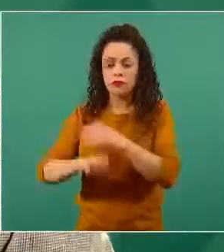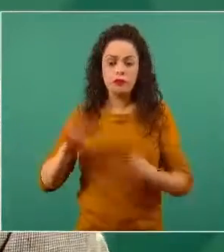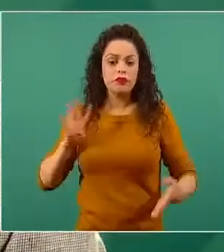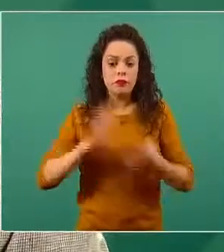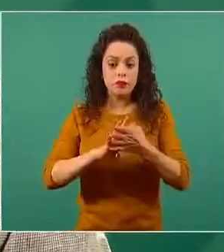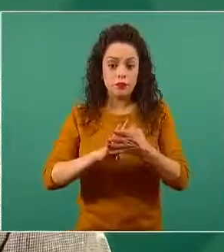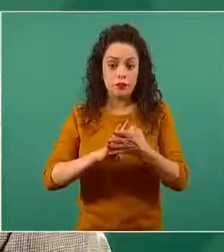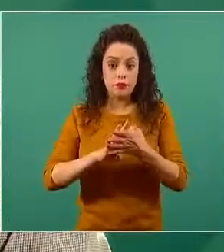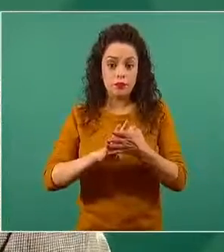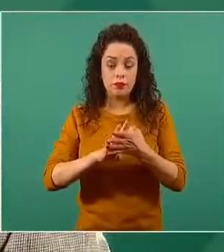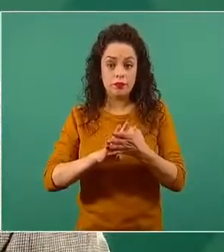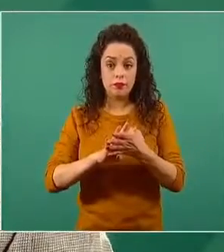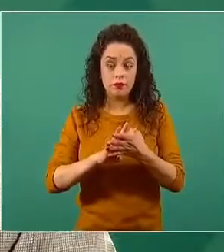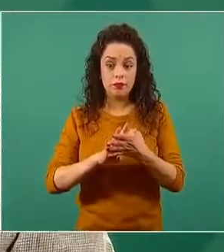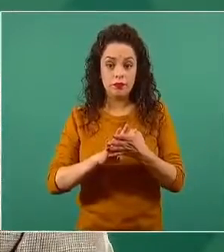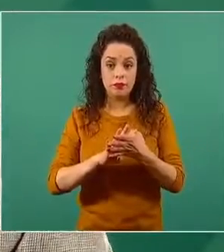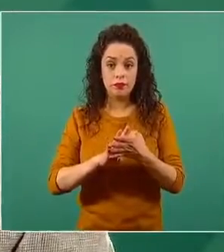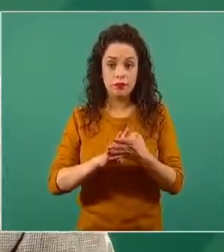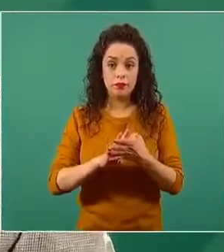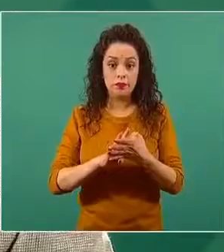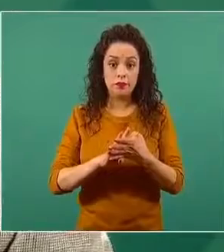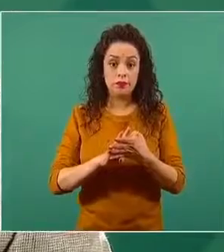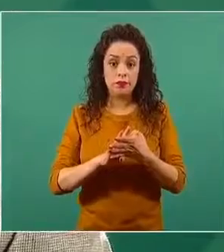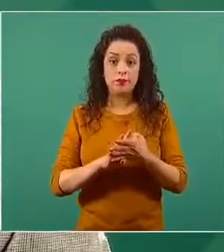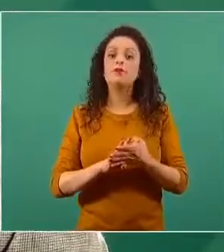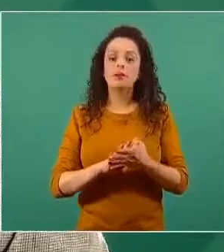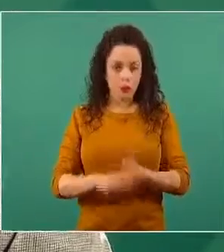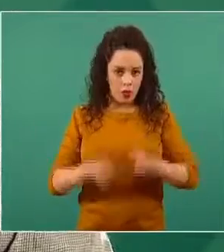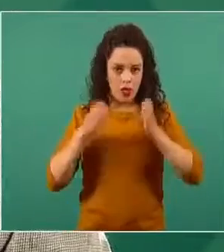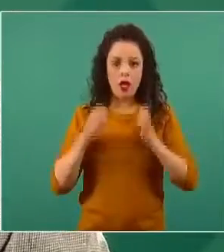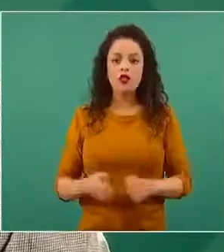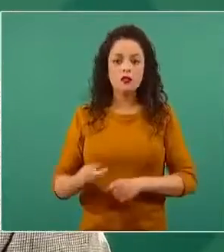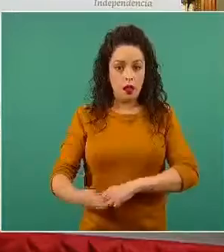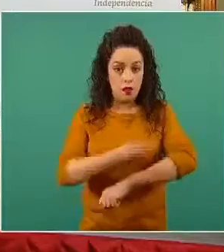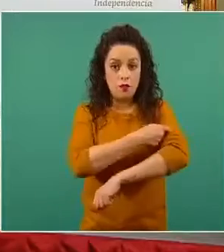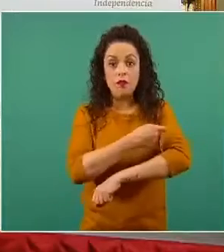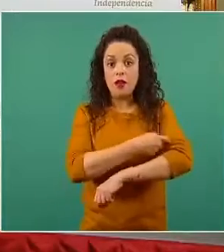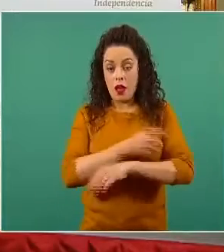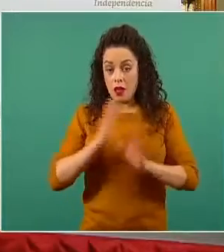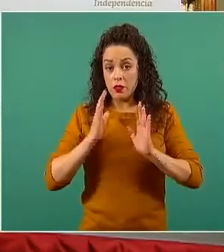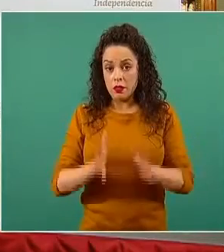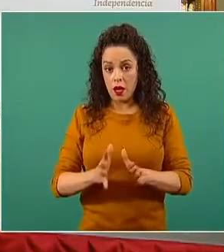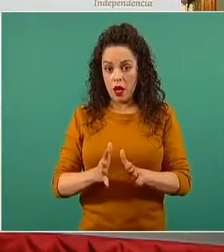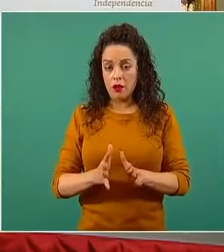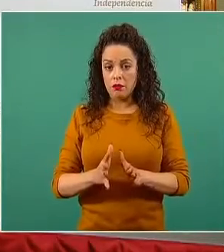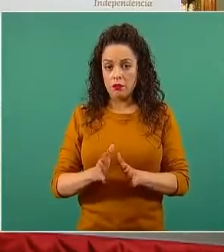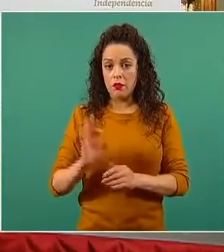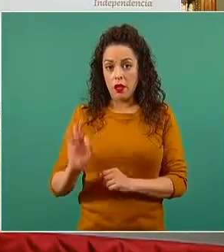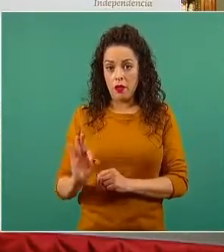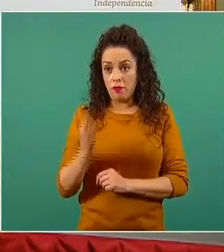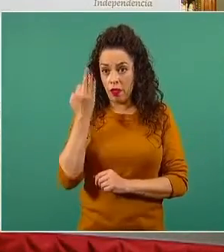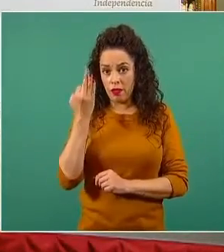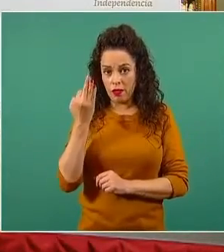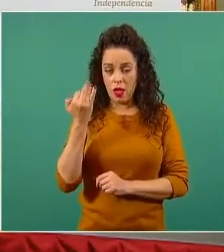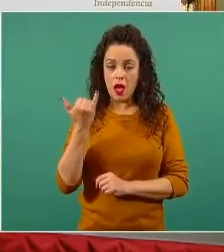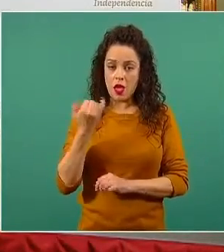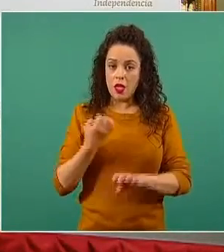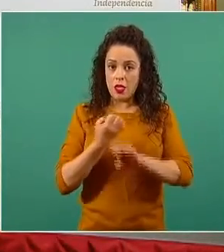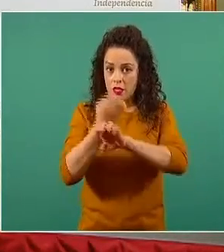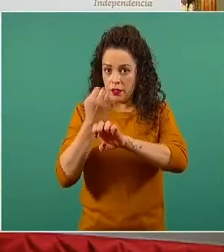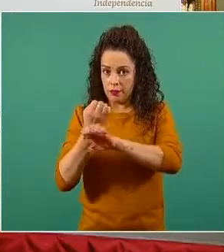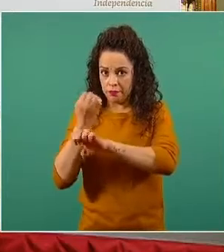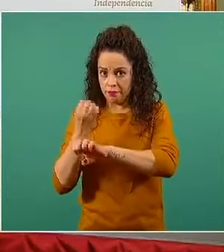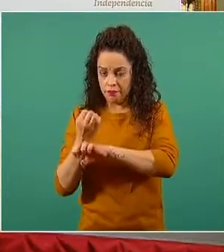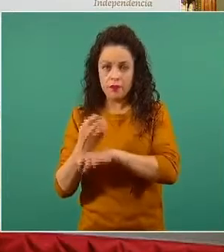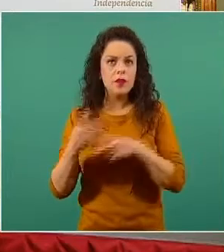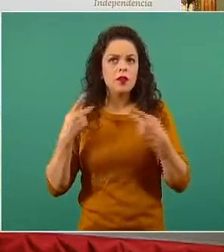los reclusorios, y hemos estado vacunando en los reclusorios tanto federales como estatales. Personas